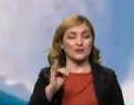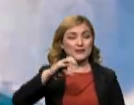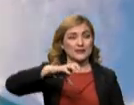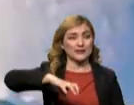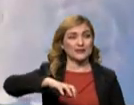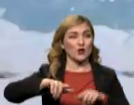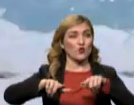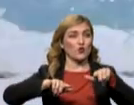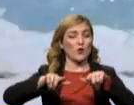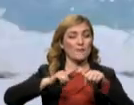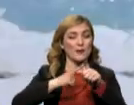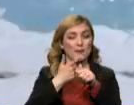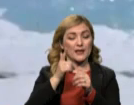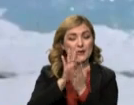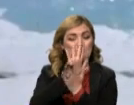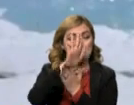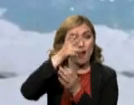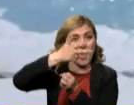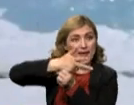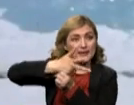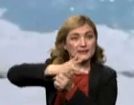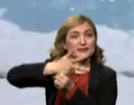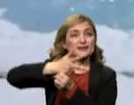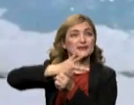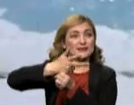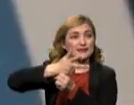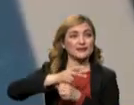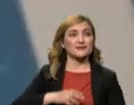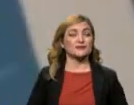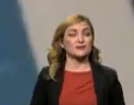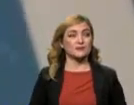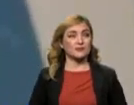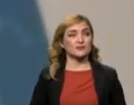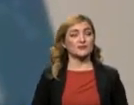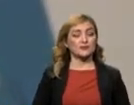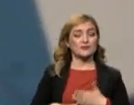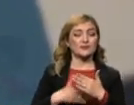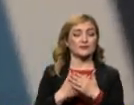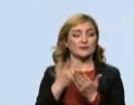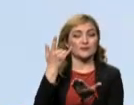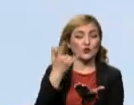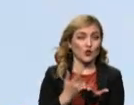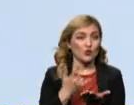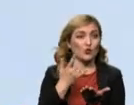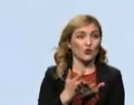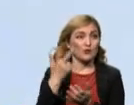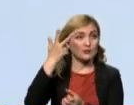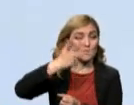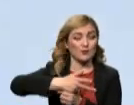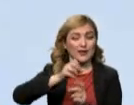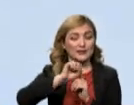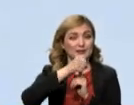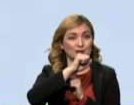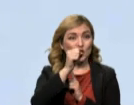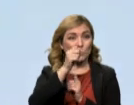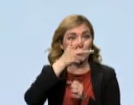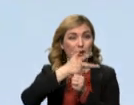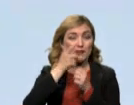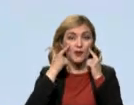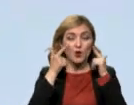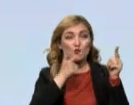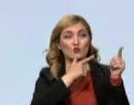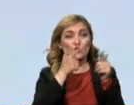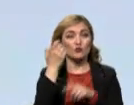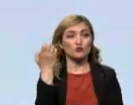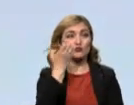y Torres son las primeras imágenes captadas desde la Antártida, todas ellas grabadas con cámaras del sistema de videovigilancia